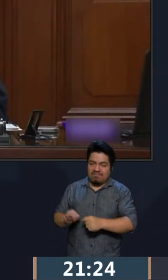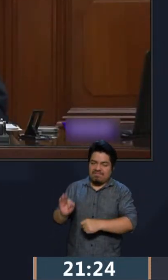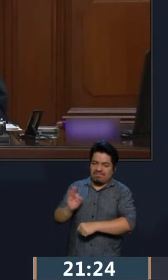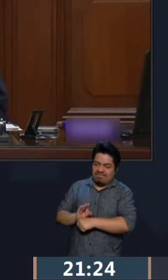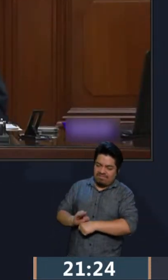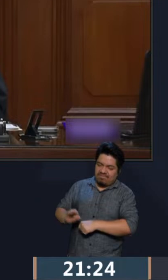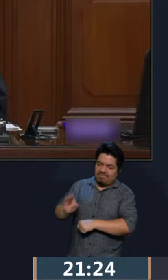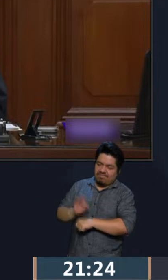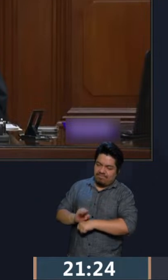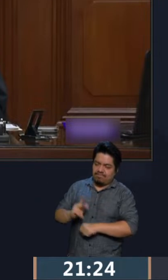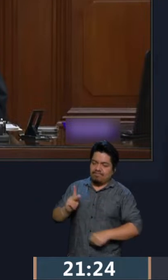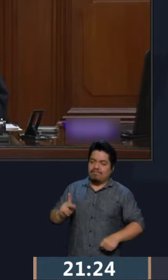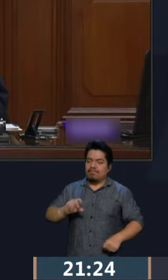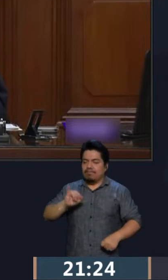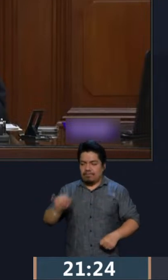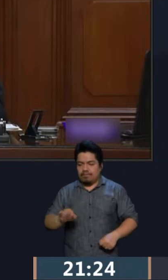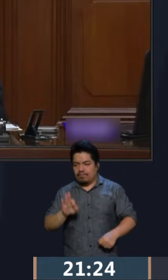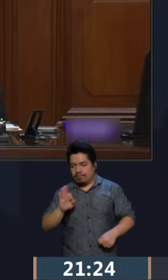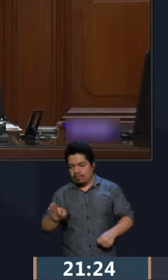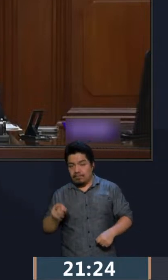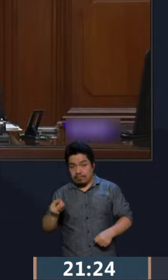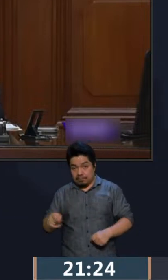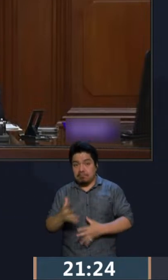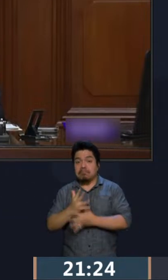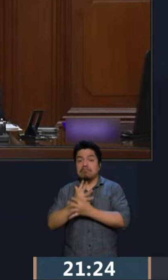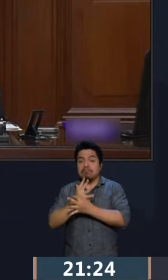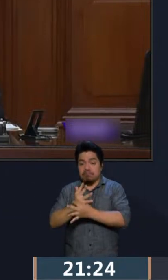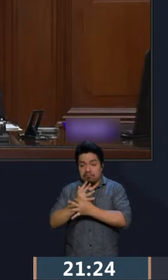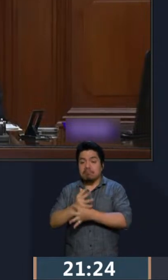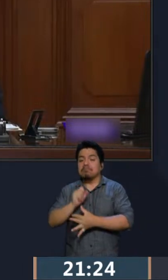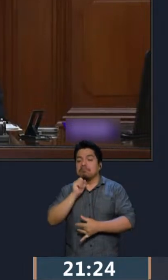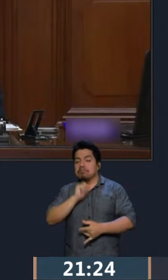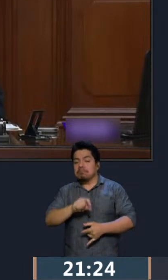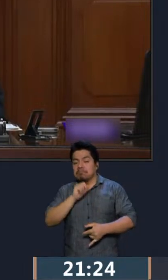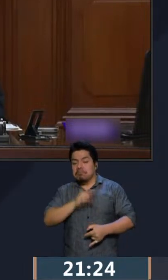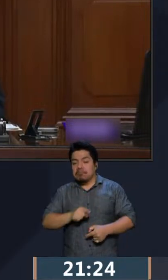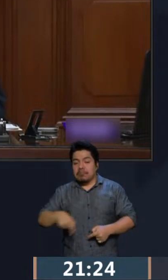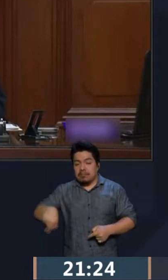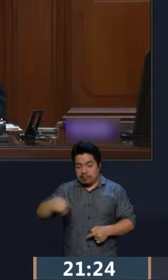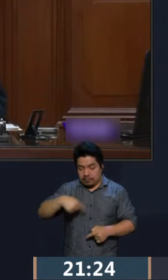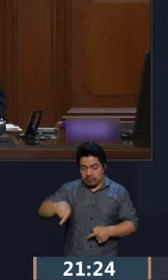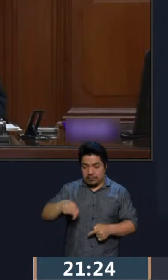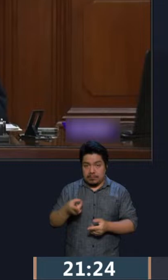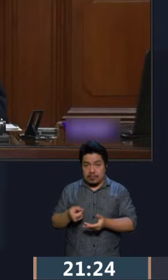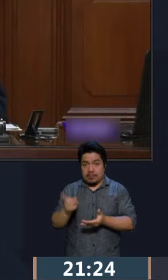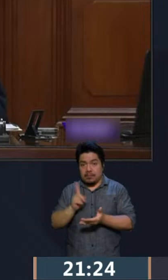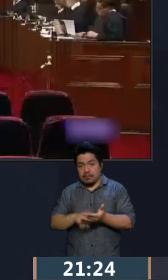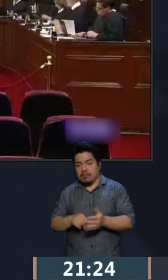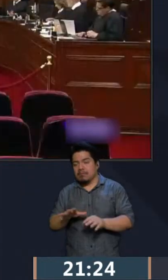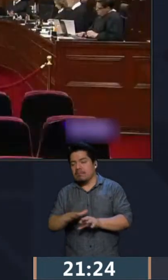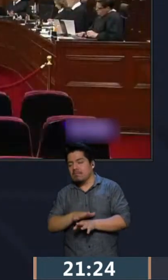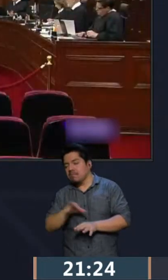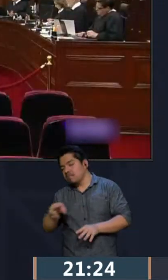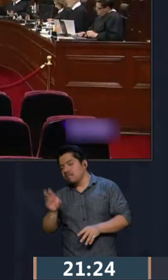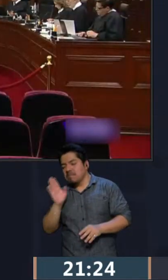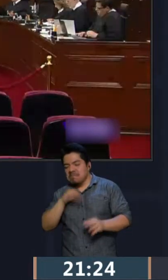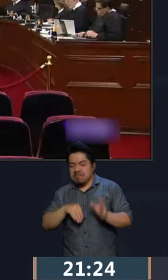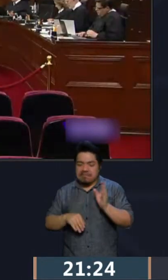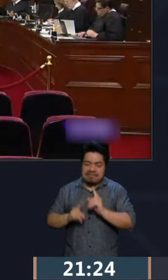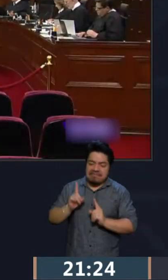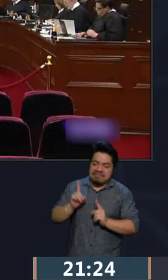de lo que es el Poder Judicial, incluso ha llegado a decir que lo que está ocurriendo de poner en cuestión el Poder